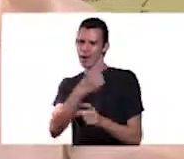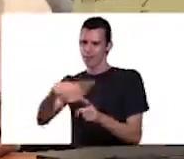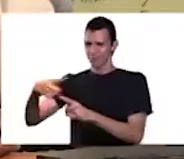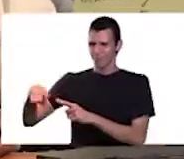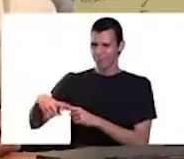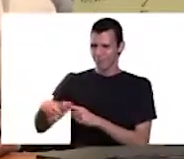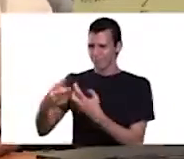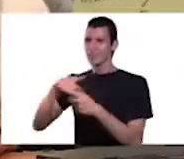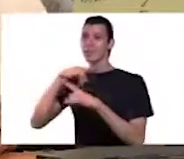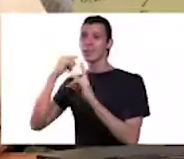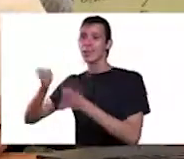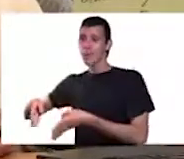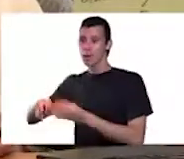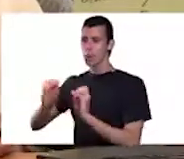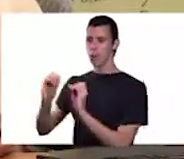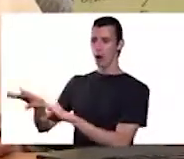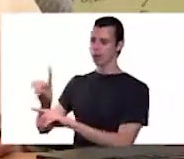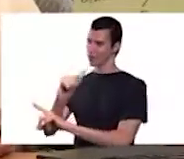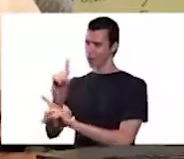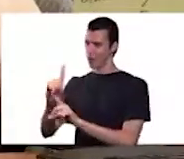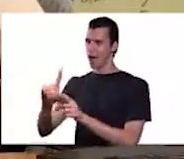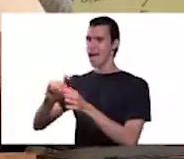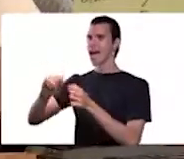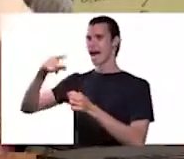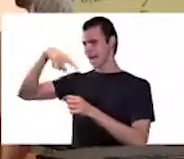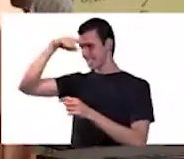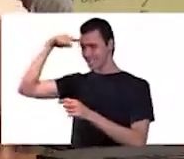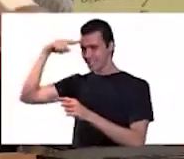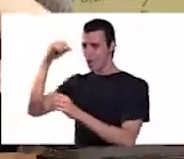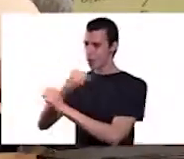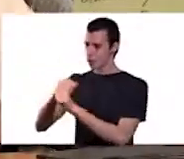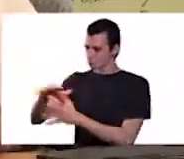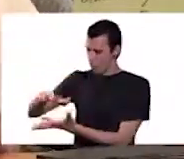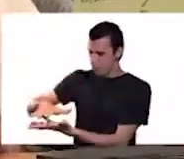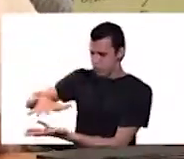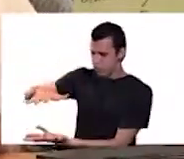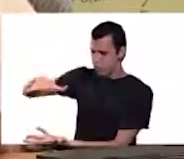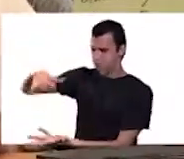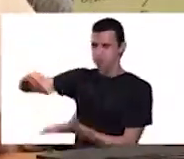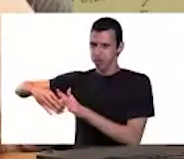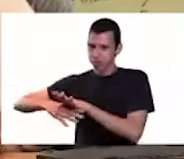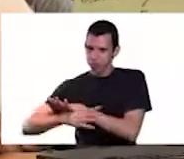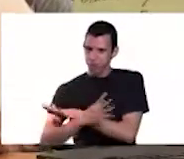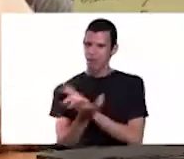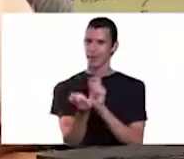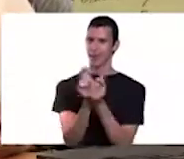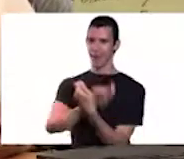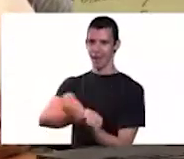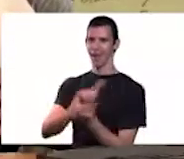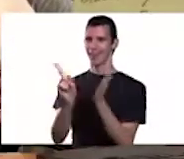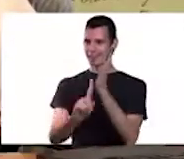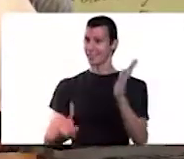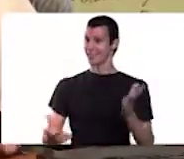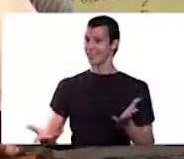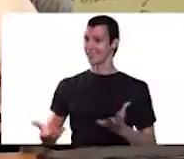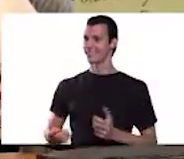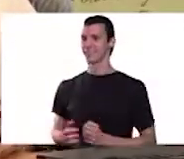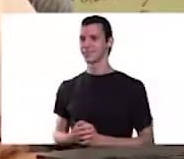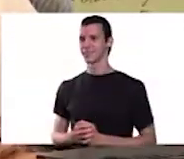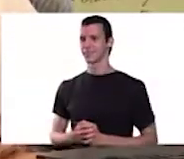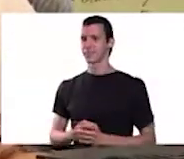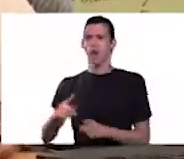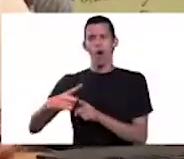centro agropecuario, a través de las heces fecales de los animales, humanas,